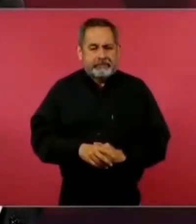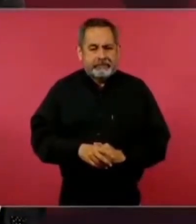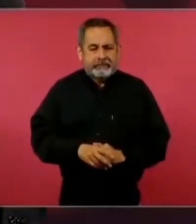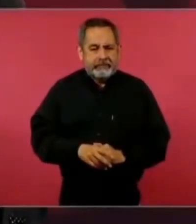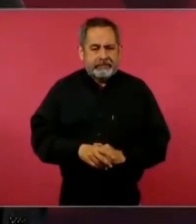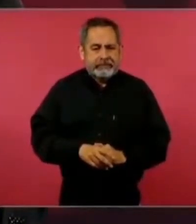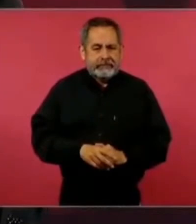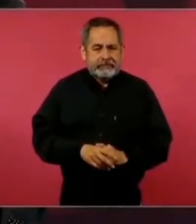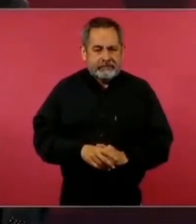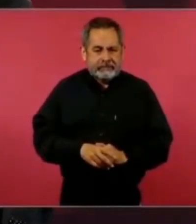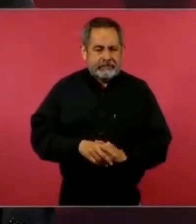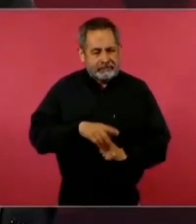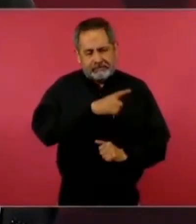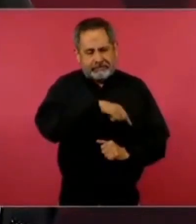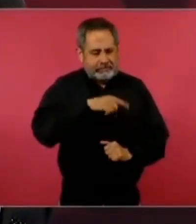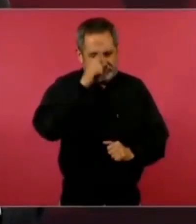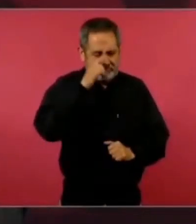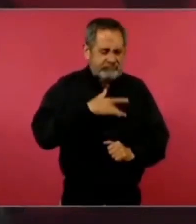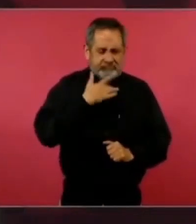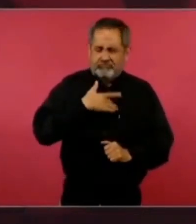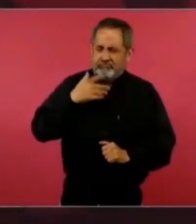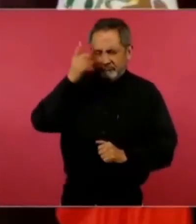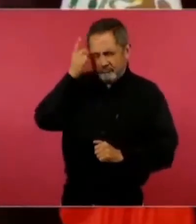los dueños